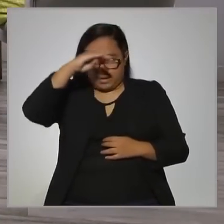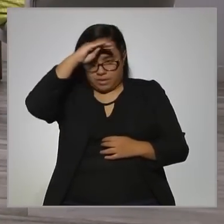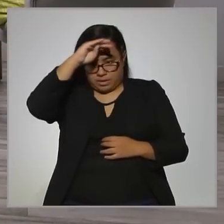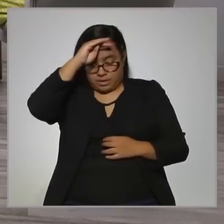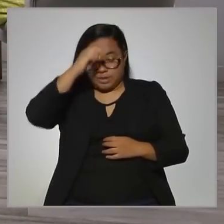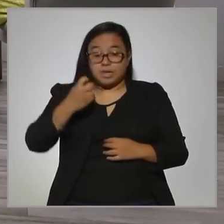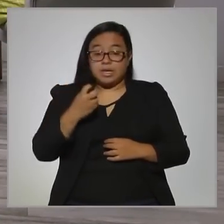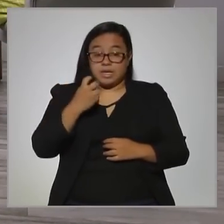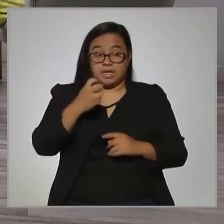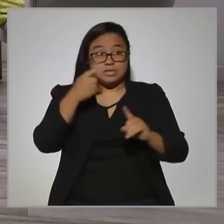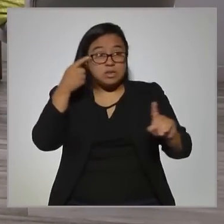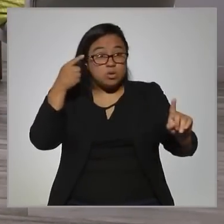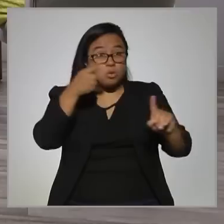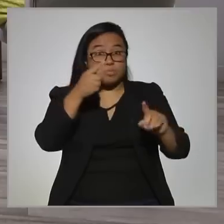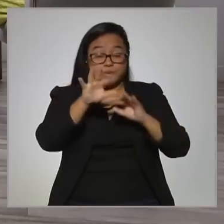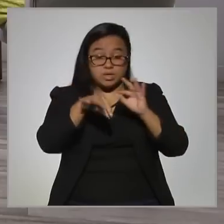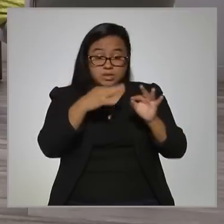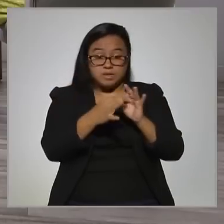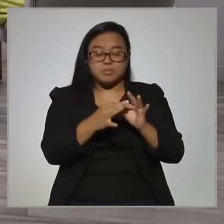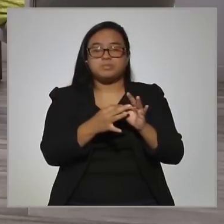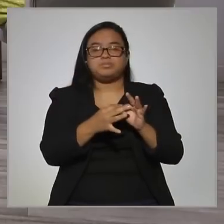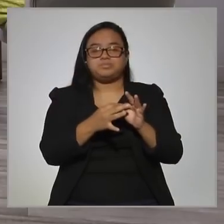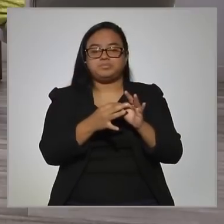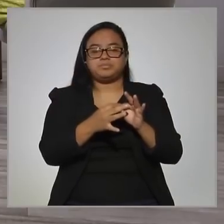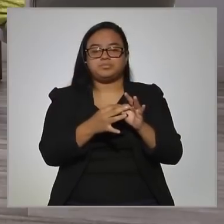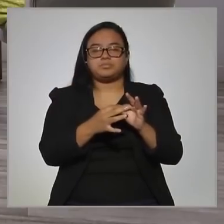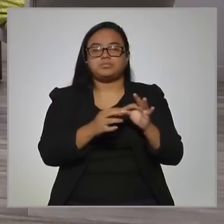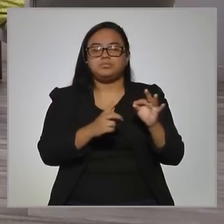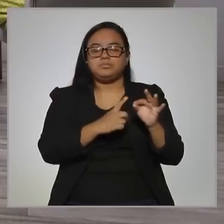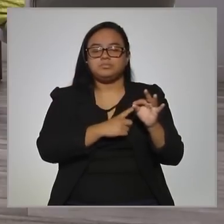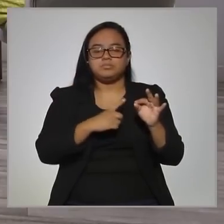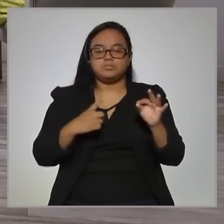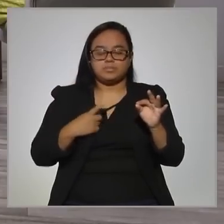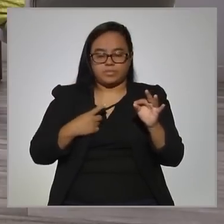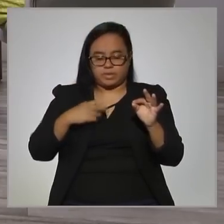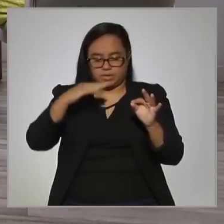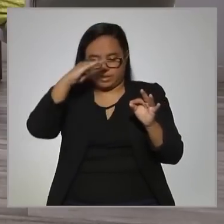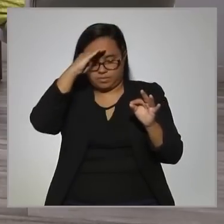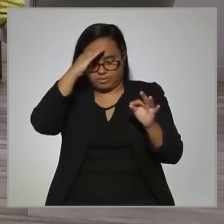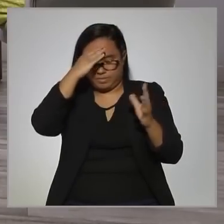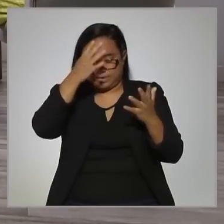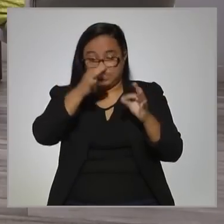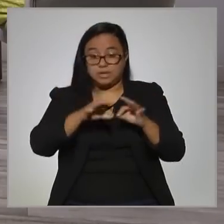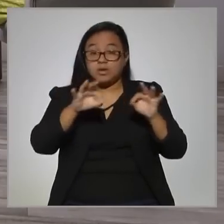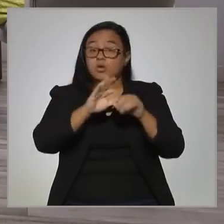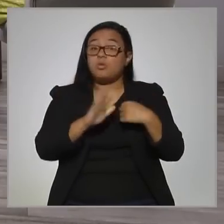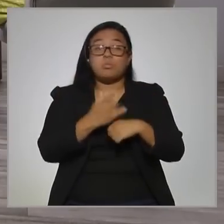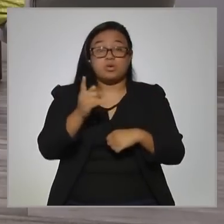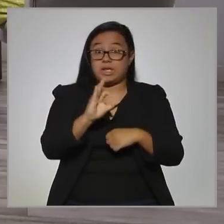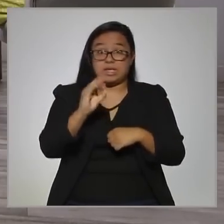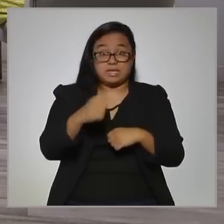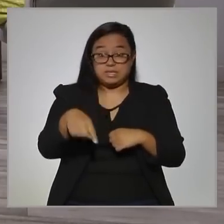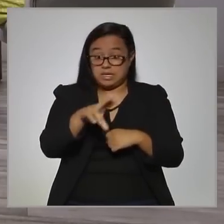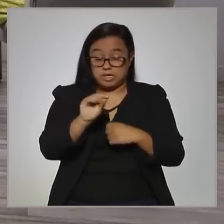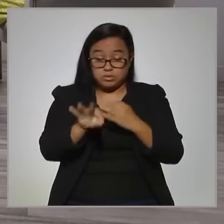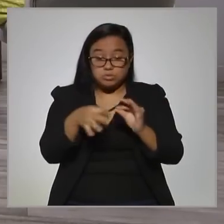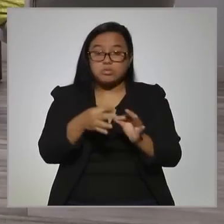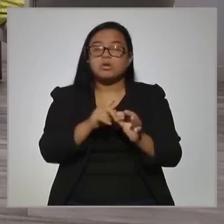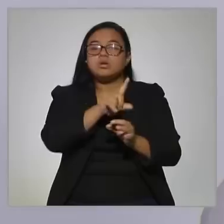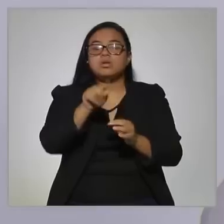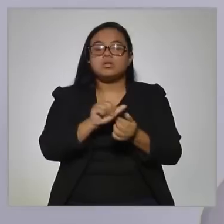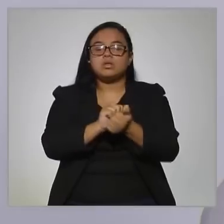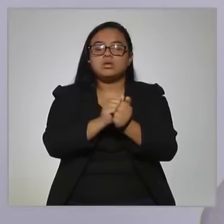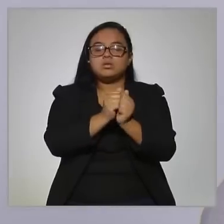la dimensión de los objetivos tiene una parte muy ambivalente, porque si no se cumplen, pueden generar